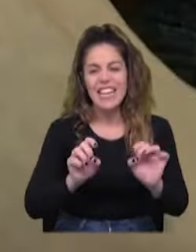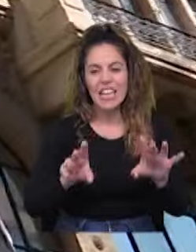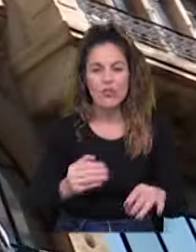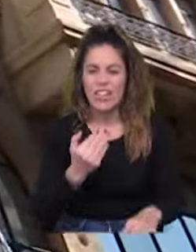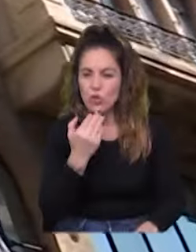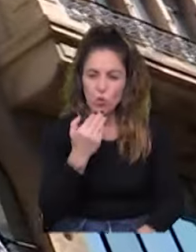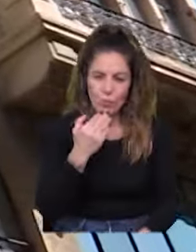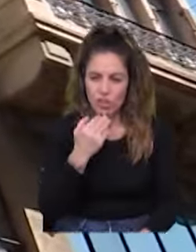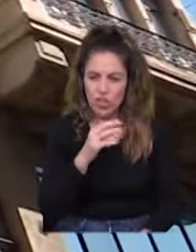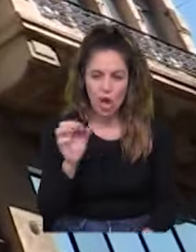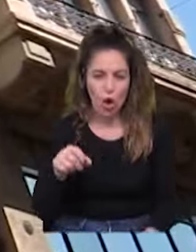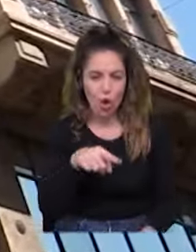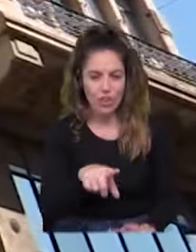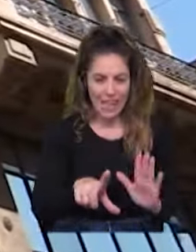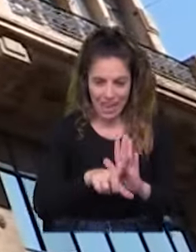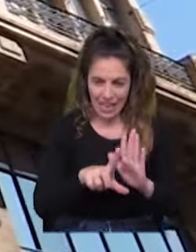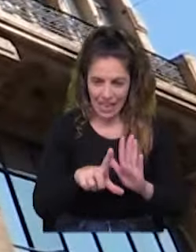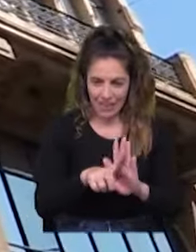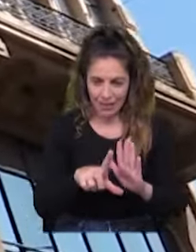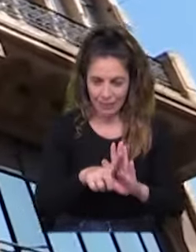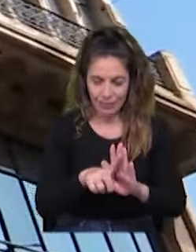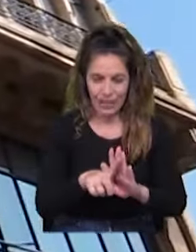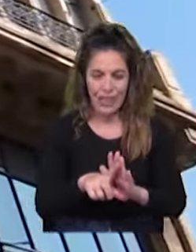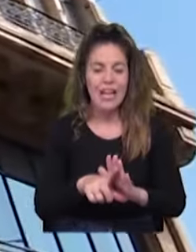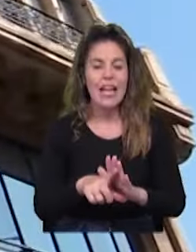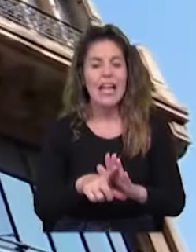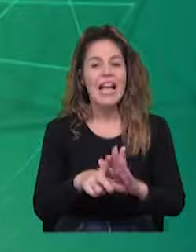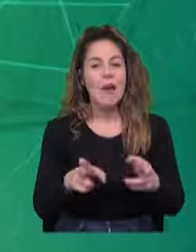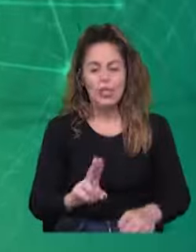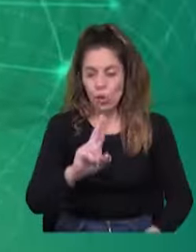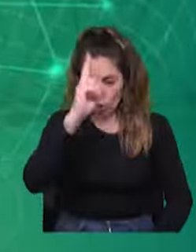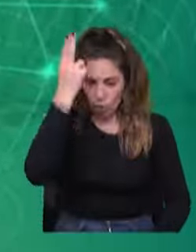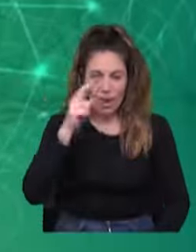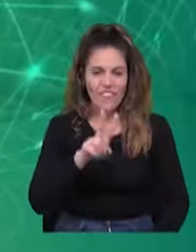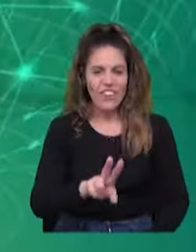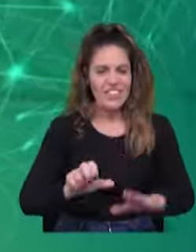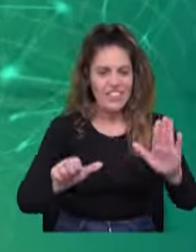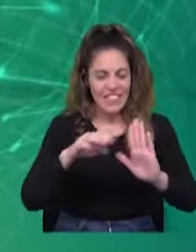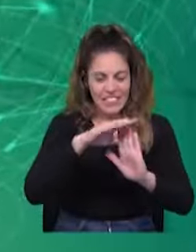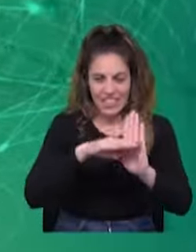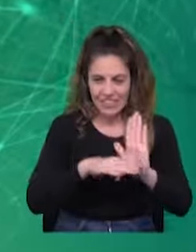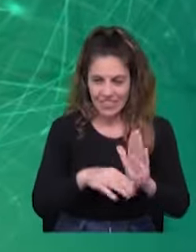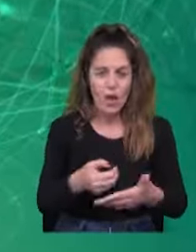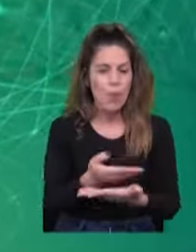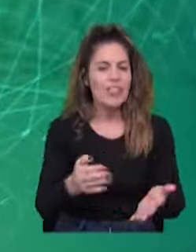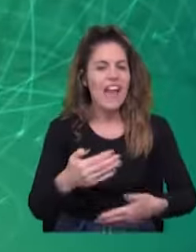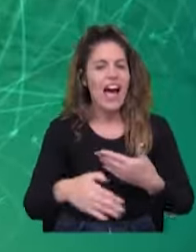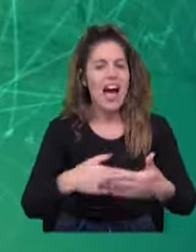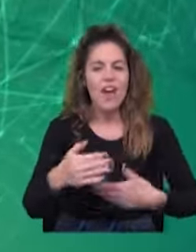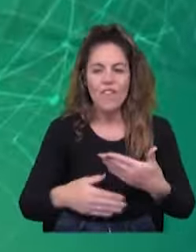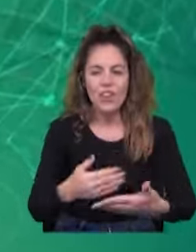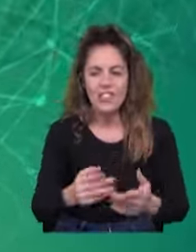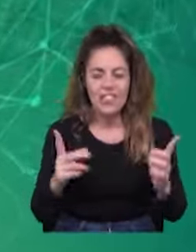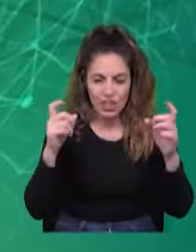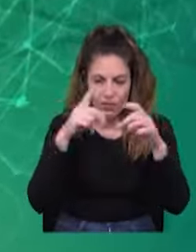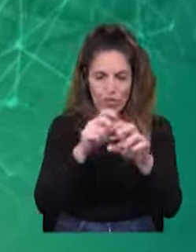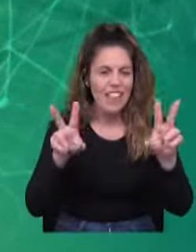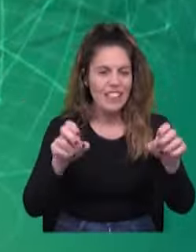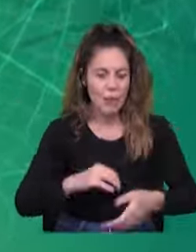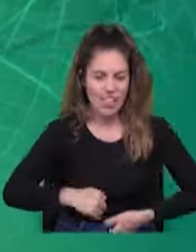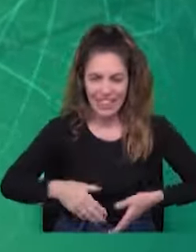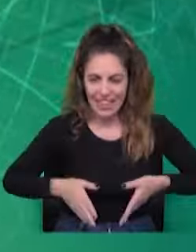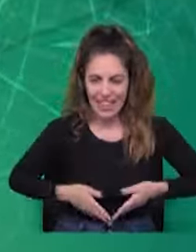sospechosa o ilícita el capítulo Uruguay contiene 26 ítems que reflejan avances puntuales y dificultades en temas de